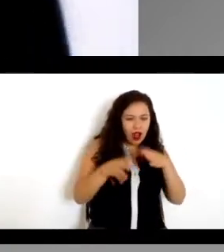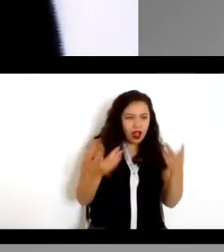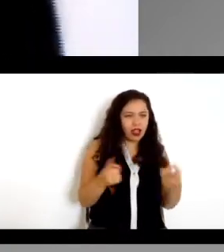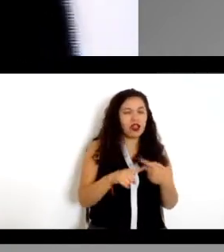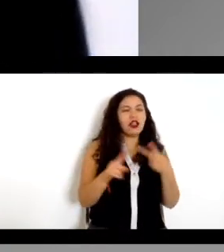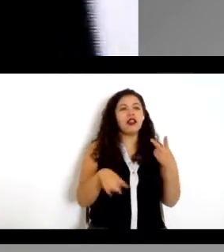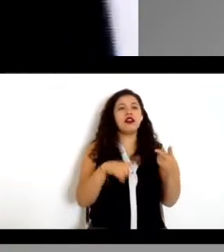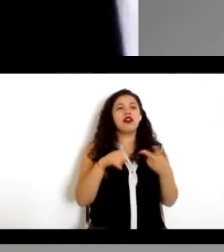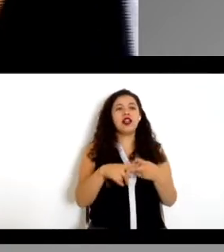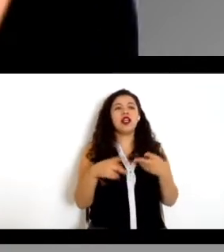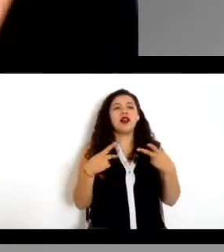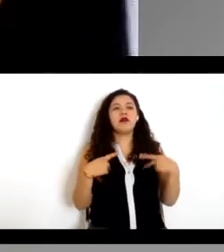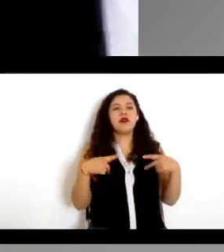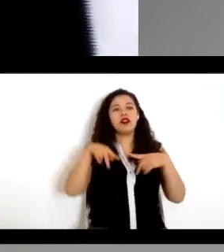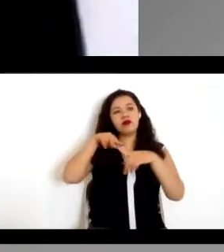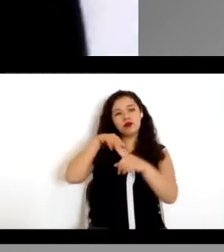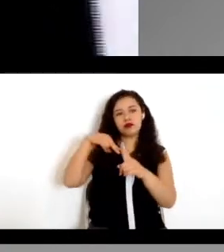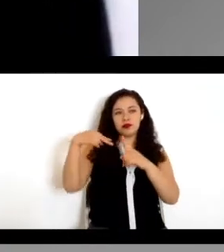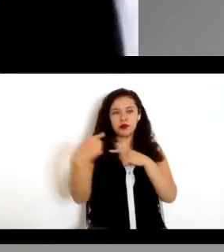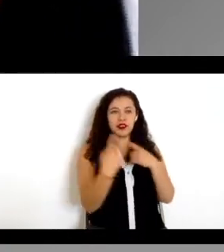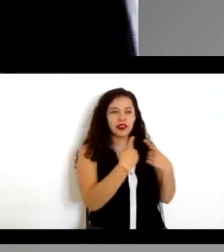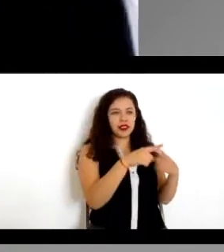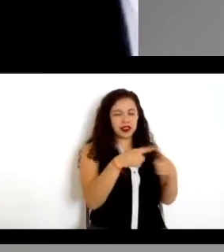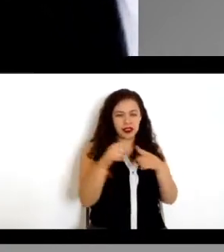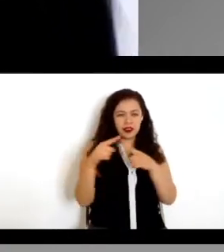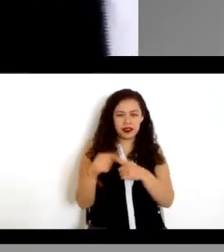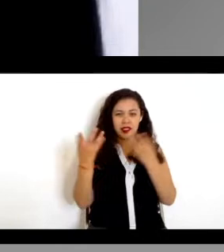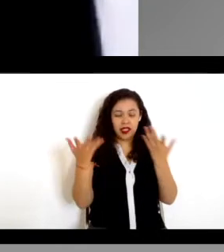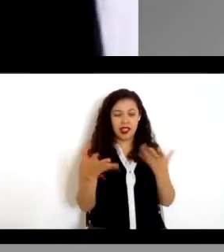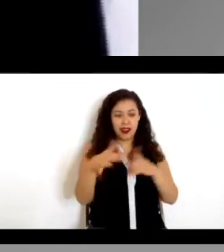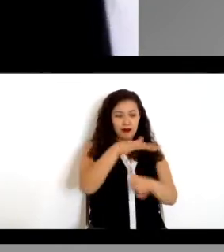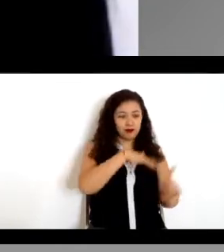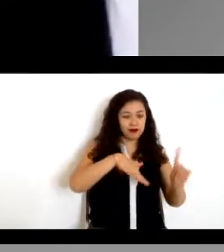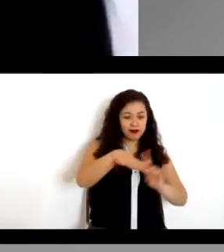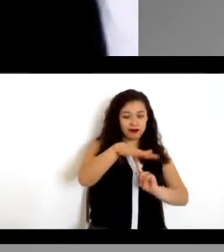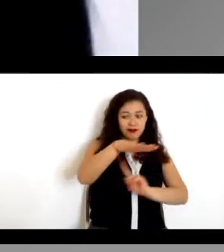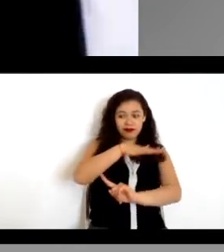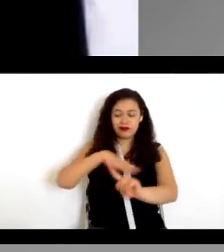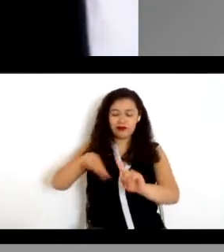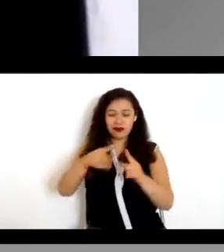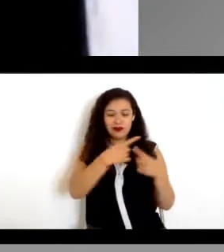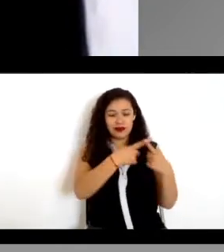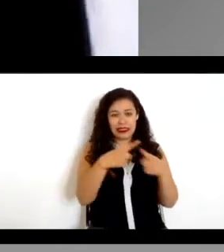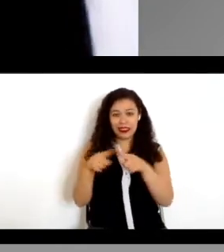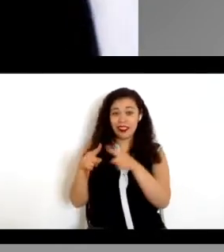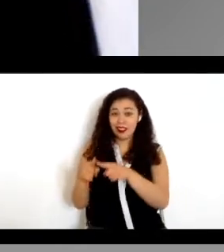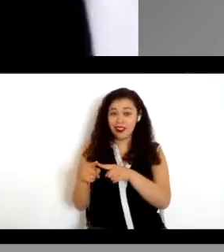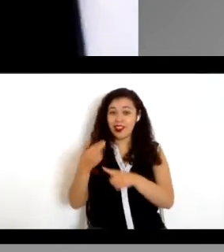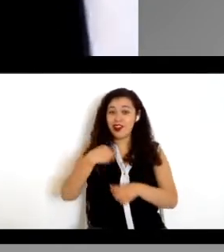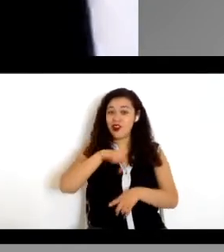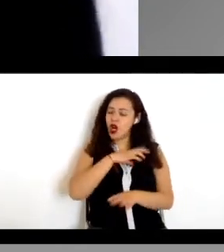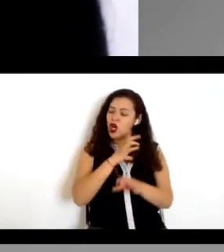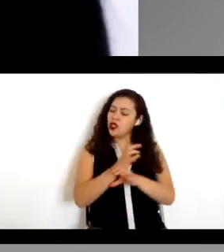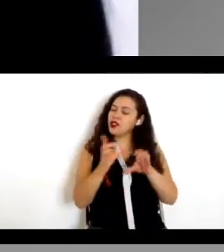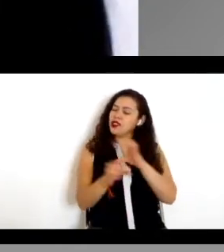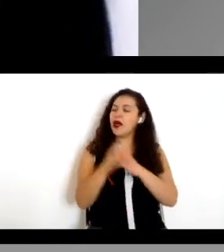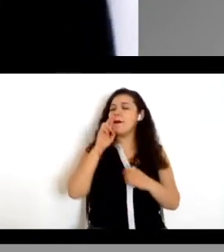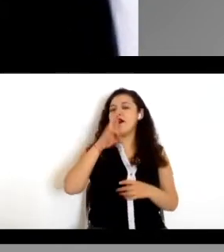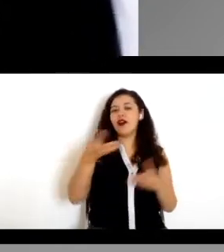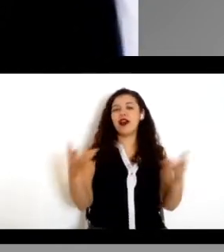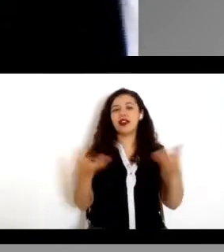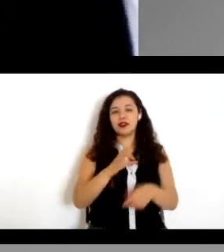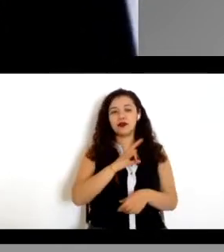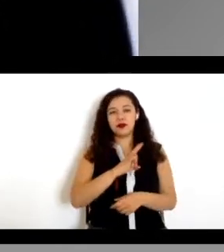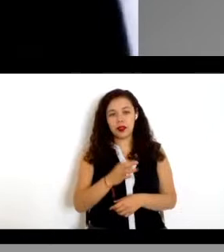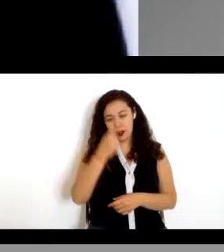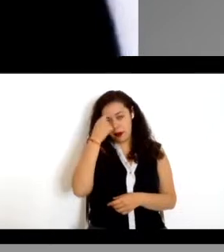diferentes visiones, perspectivas, realidades, pues entonces logramos hacer algo mucho mejor, logramos un mejor resultado para